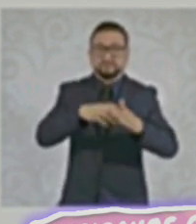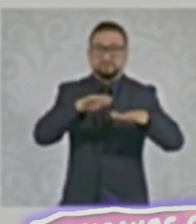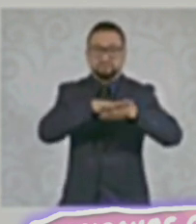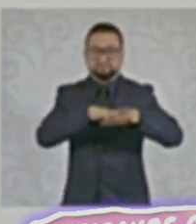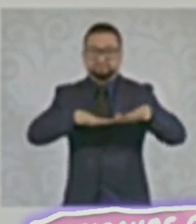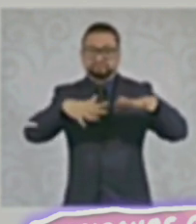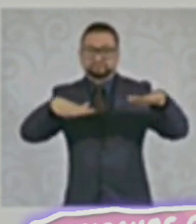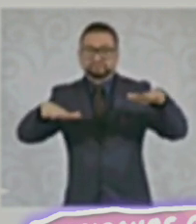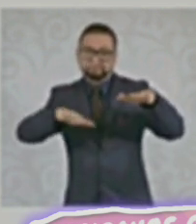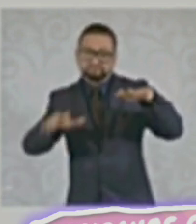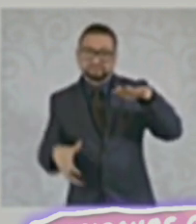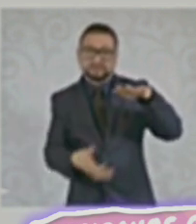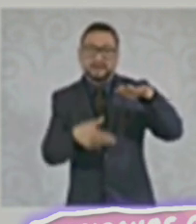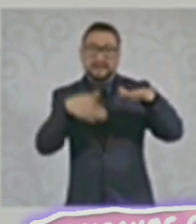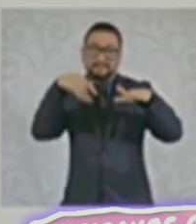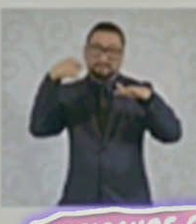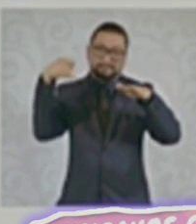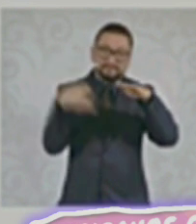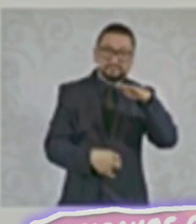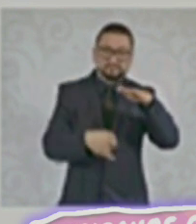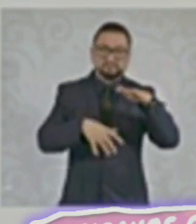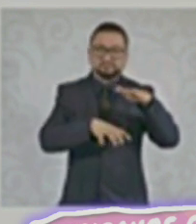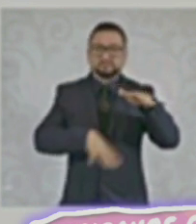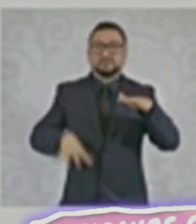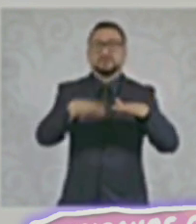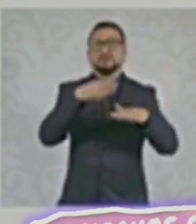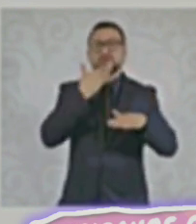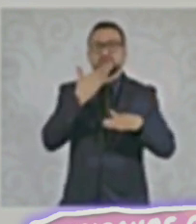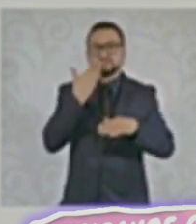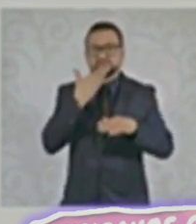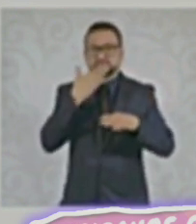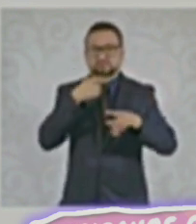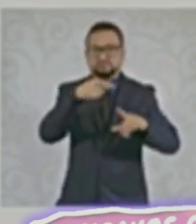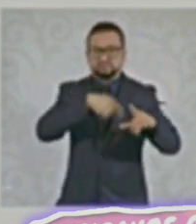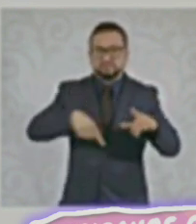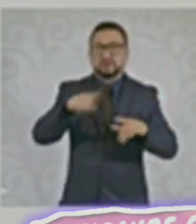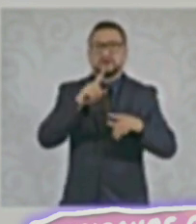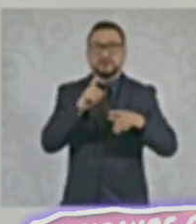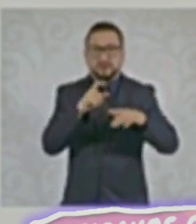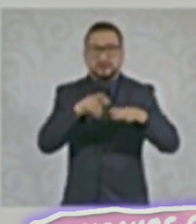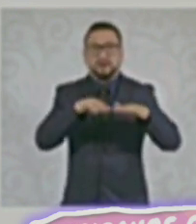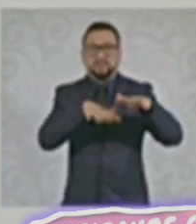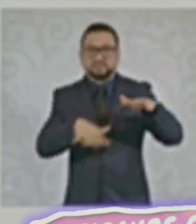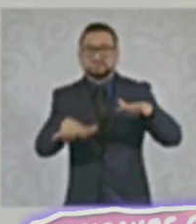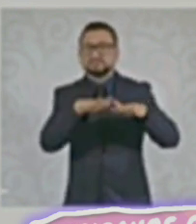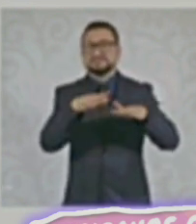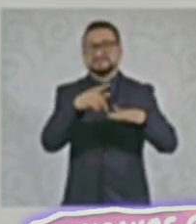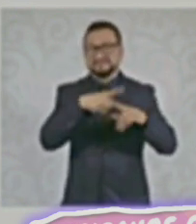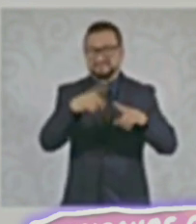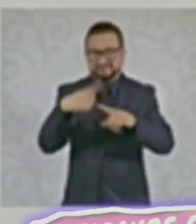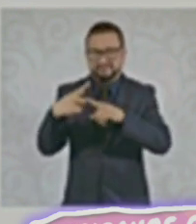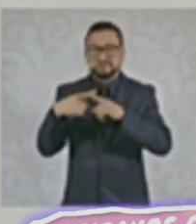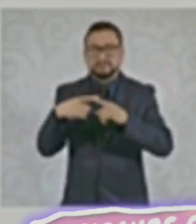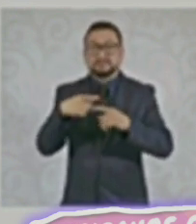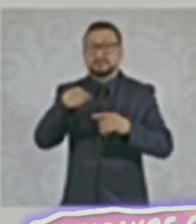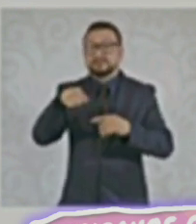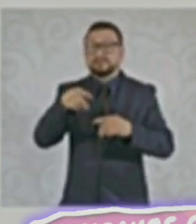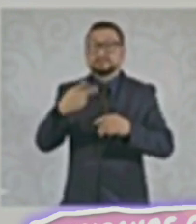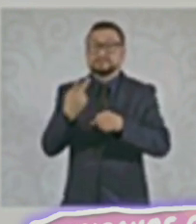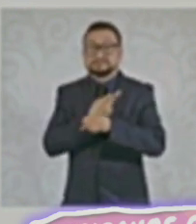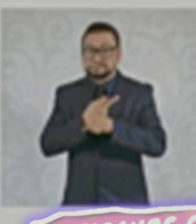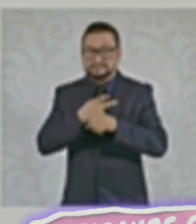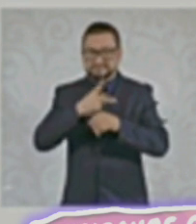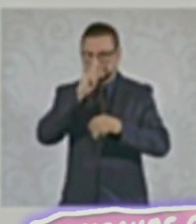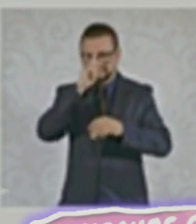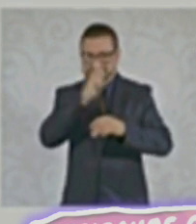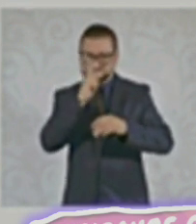una zona que tiene un ciclo hidrológico muy importante, llena de cenotes, una zona kárstica, y se ha ocasionado una